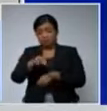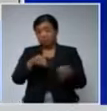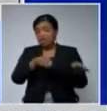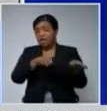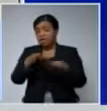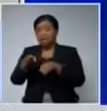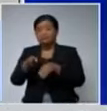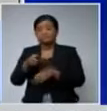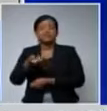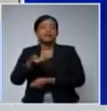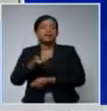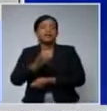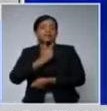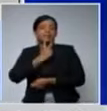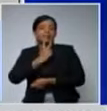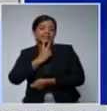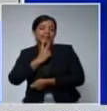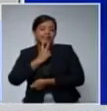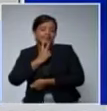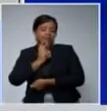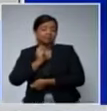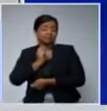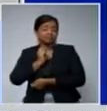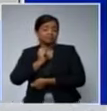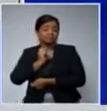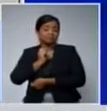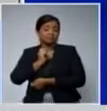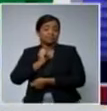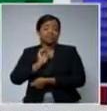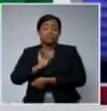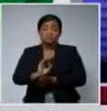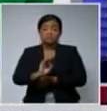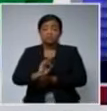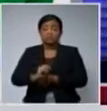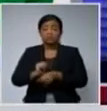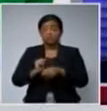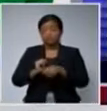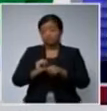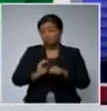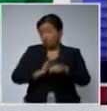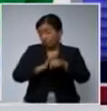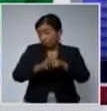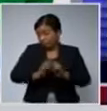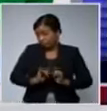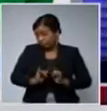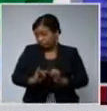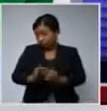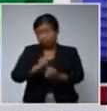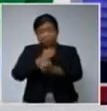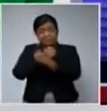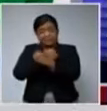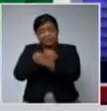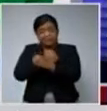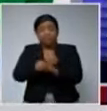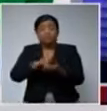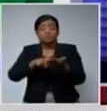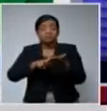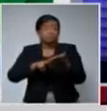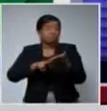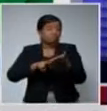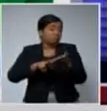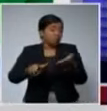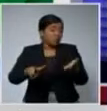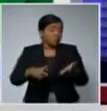continuación. Este es el comportamiento, estos son los riesgos, estas son las provincias que